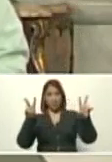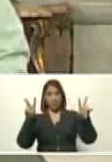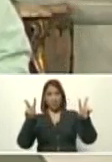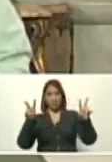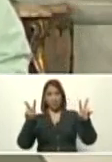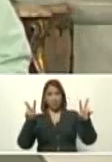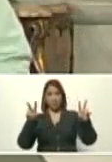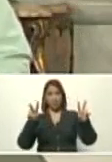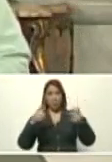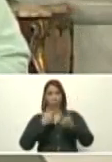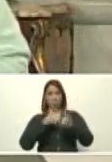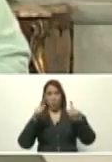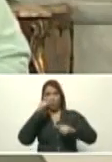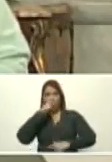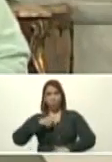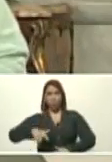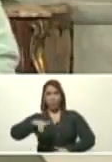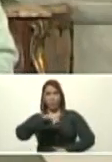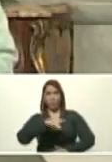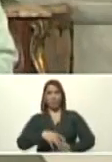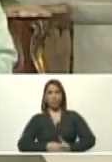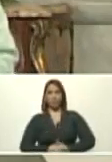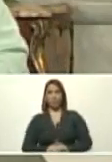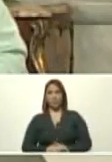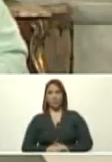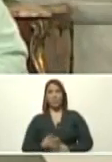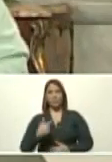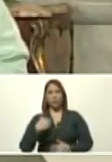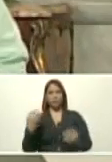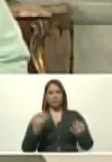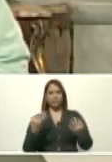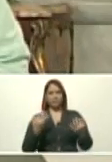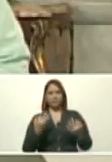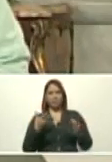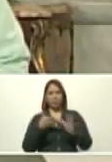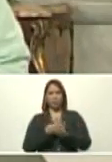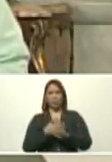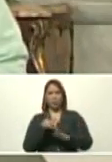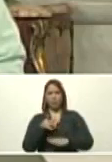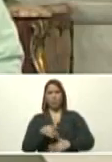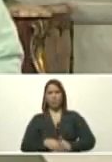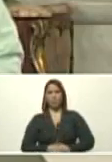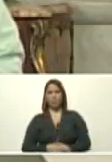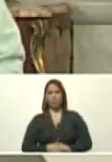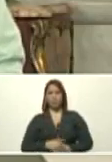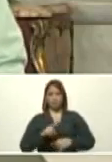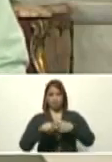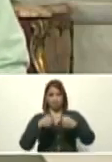y de libertad de los pueblos. Estoy seguro de eso. Mañana,